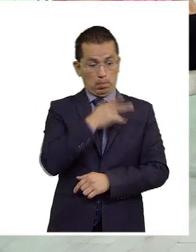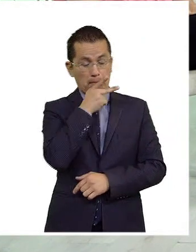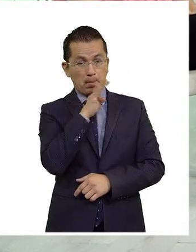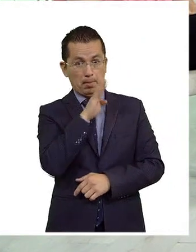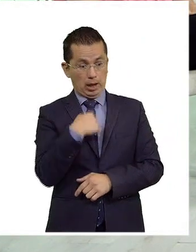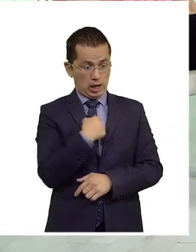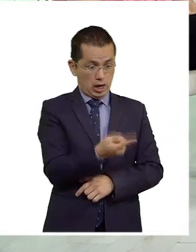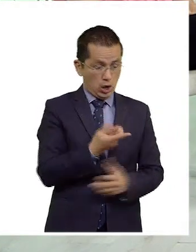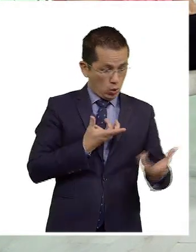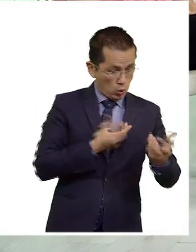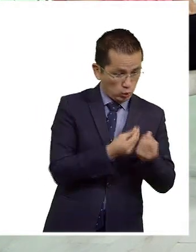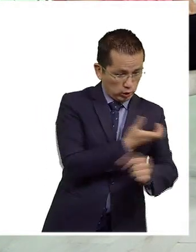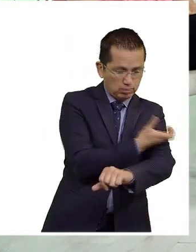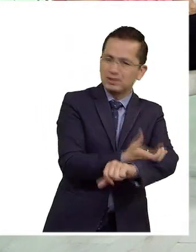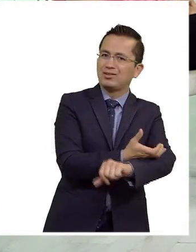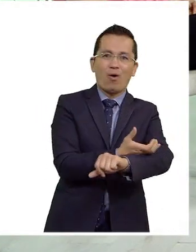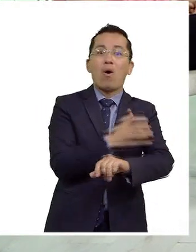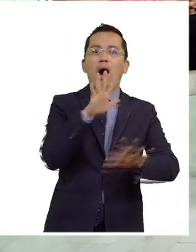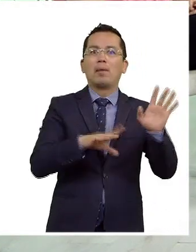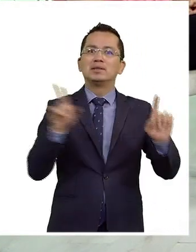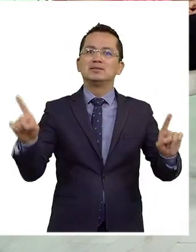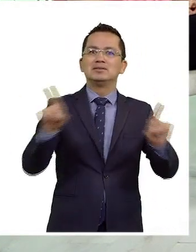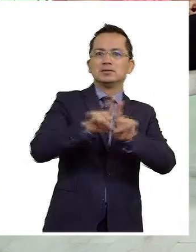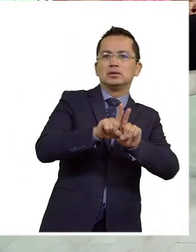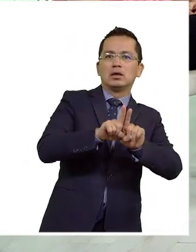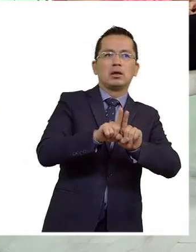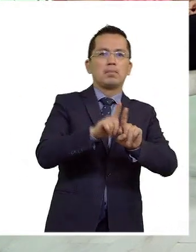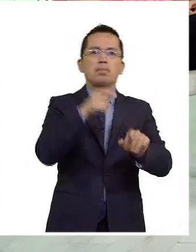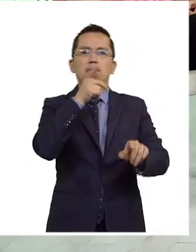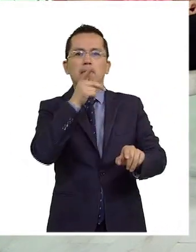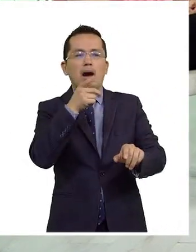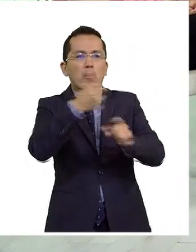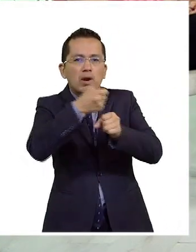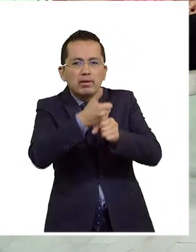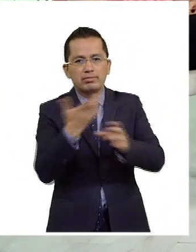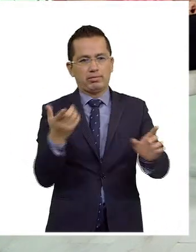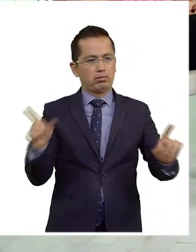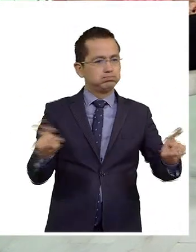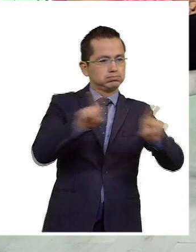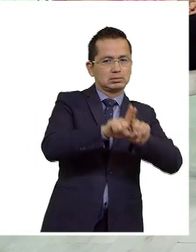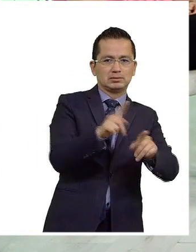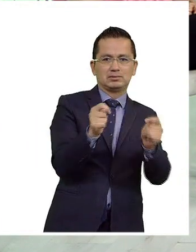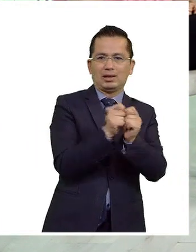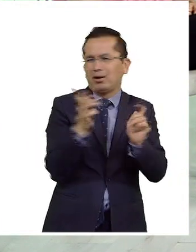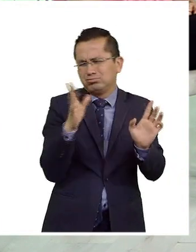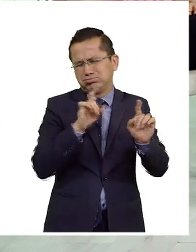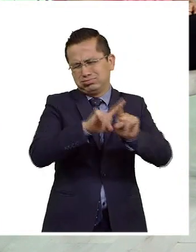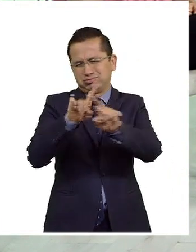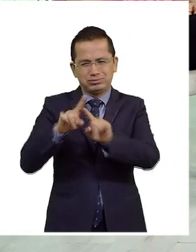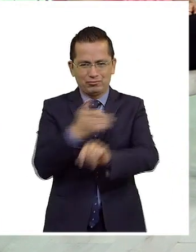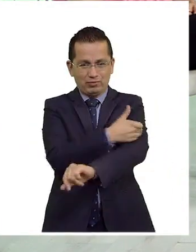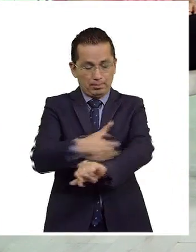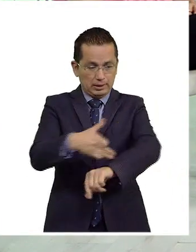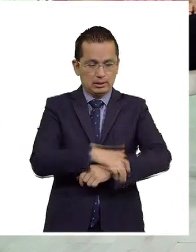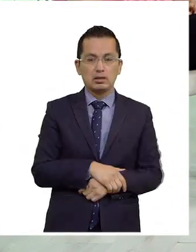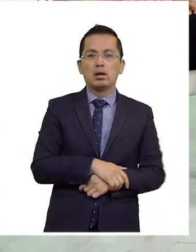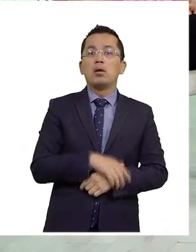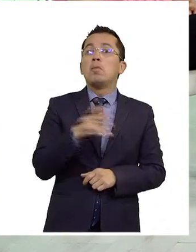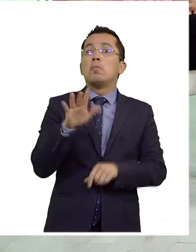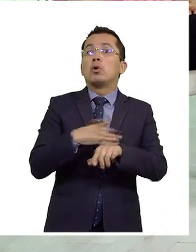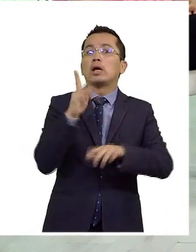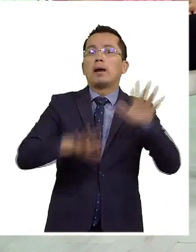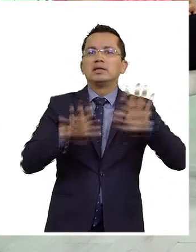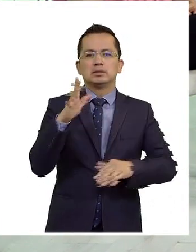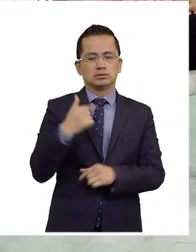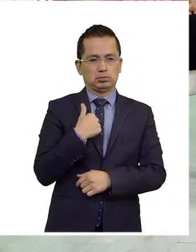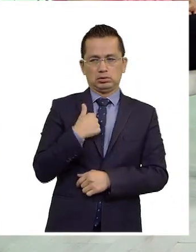llegar justamente esa comprensión. Sí. Y ese es, digamos, es lo que le detiene al chico, decir, si aquí me tratan de esta manera adentro,